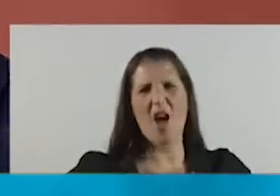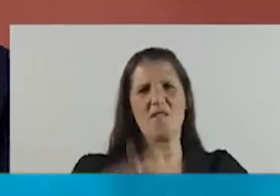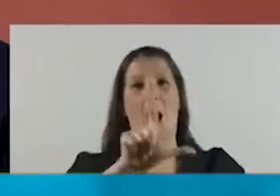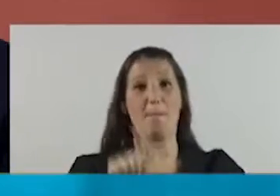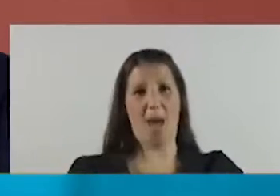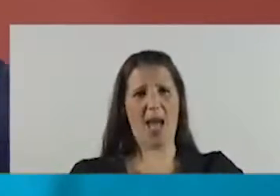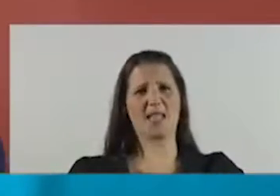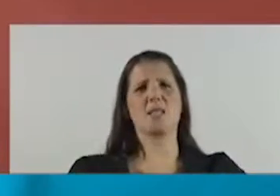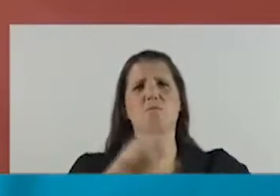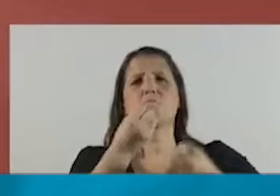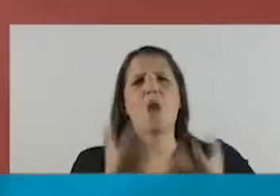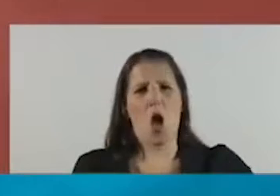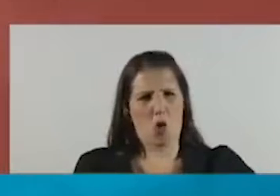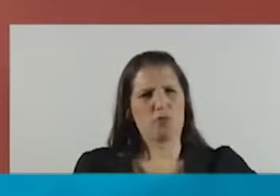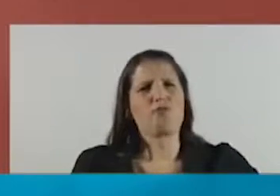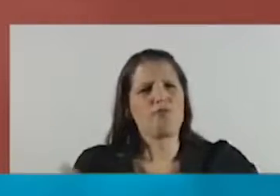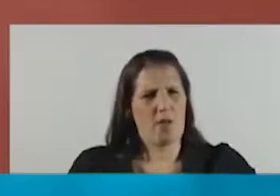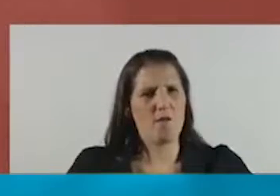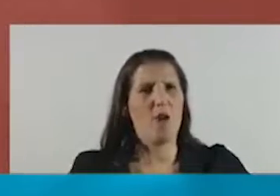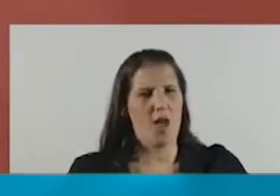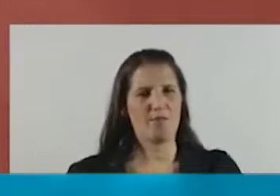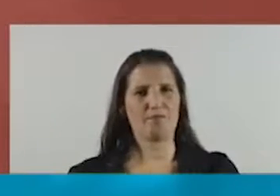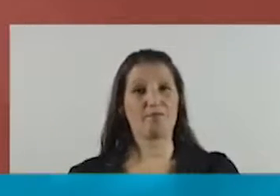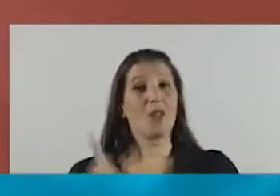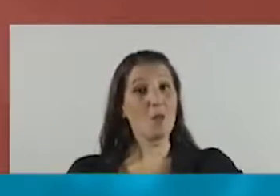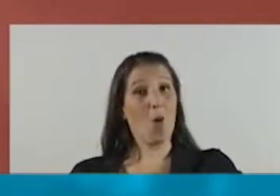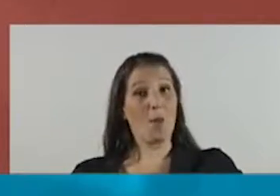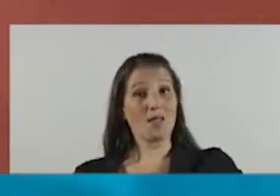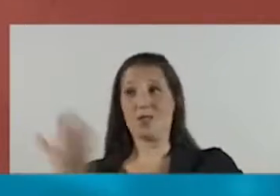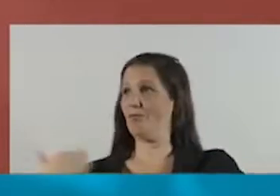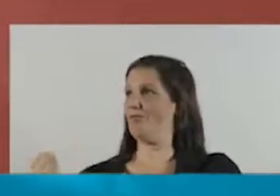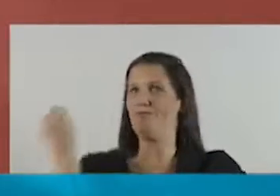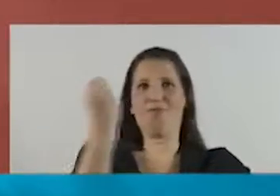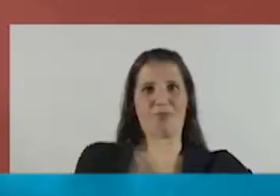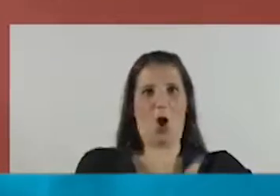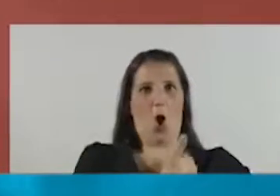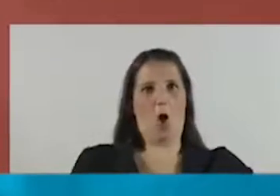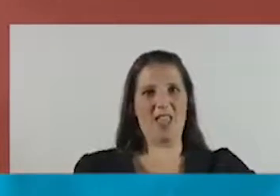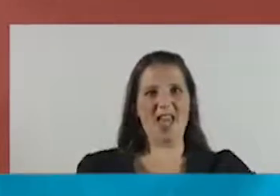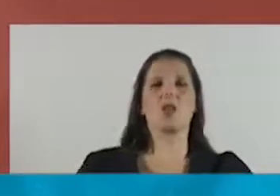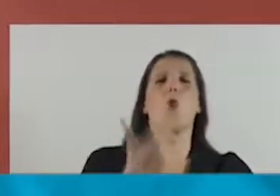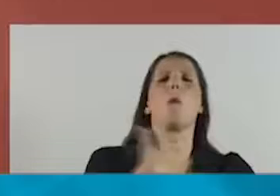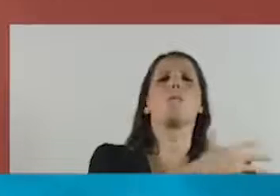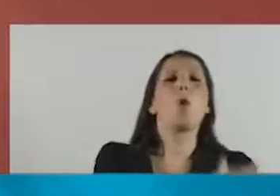es bueno recordar que cuando llegamos al gobierno encontramos una pobreza del 32 2%